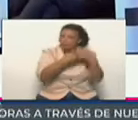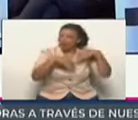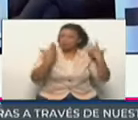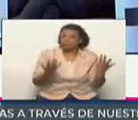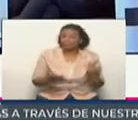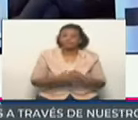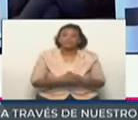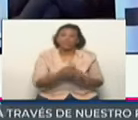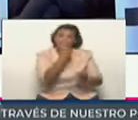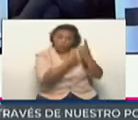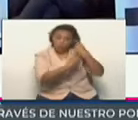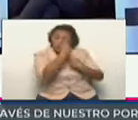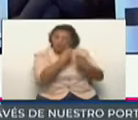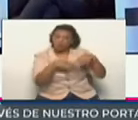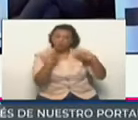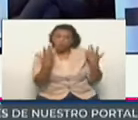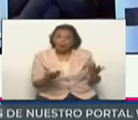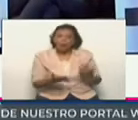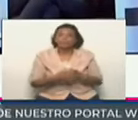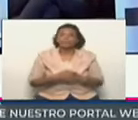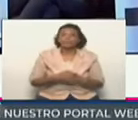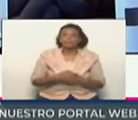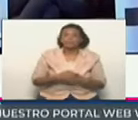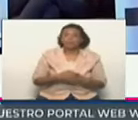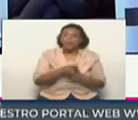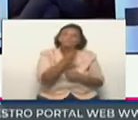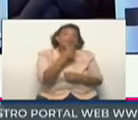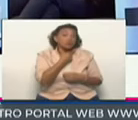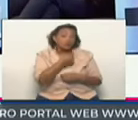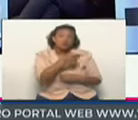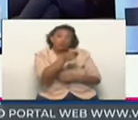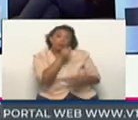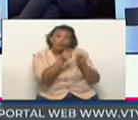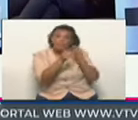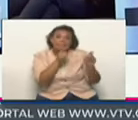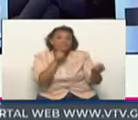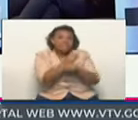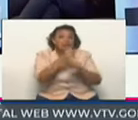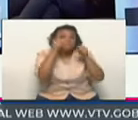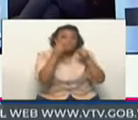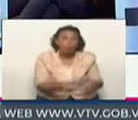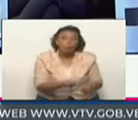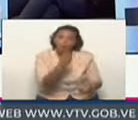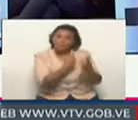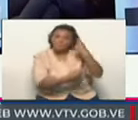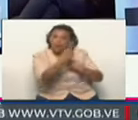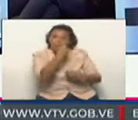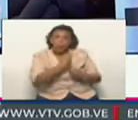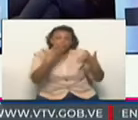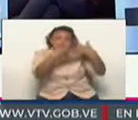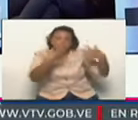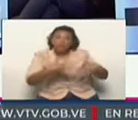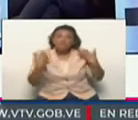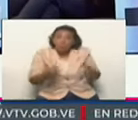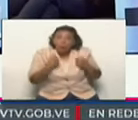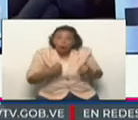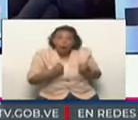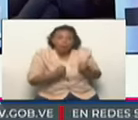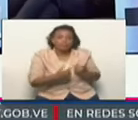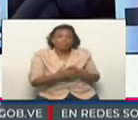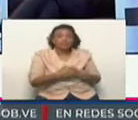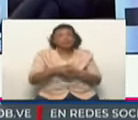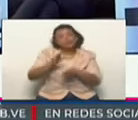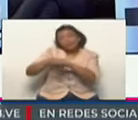Premio al casquillo de oro. Bueno. No, a mí me gustan los periodistas así, ¿oíste? Que traigan candela. Bueno, no quiero